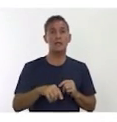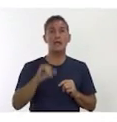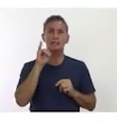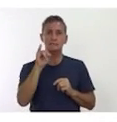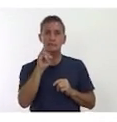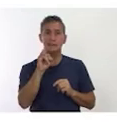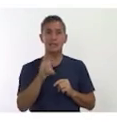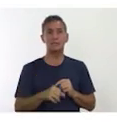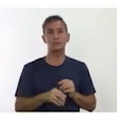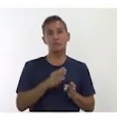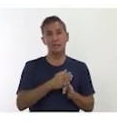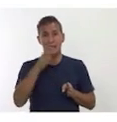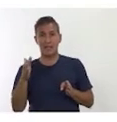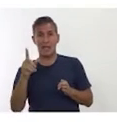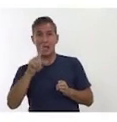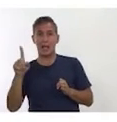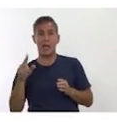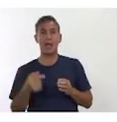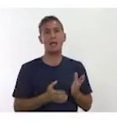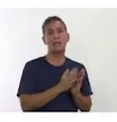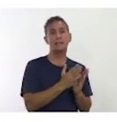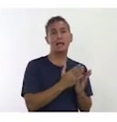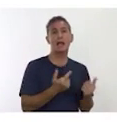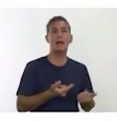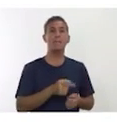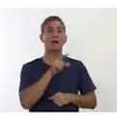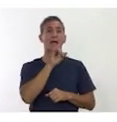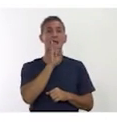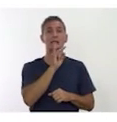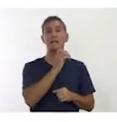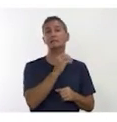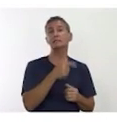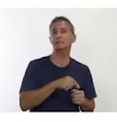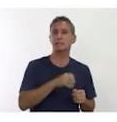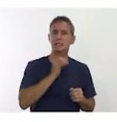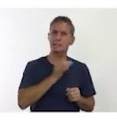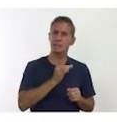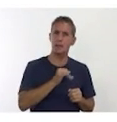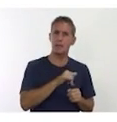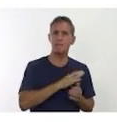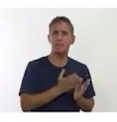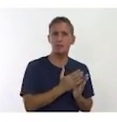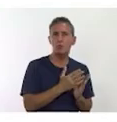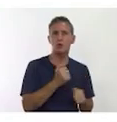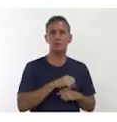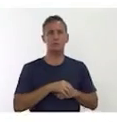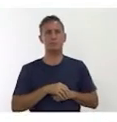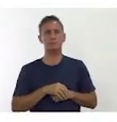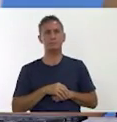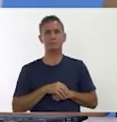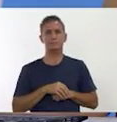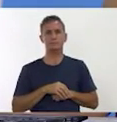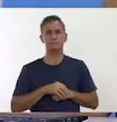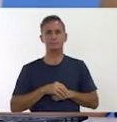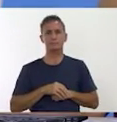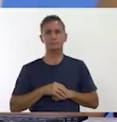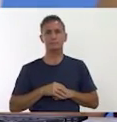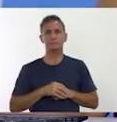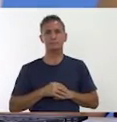el 6 al 11 de la página 70 del mismo libro.